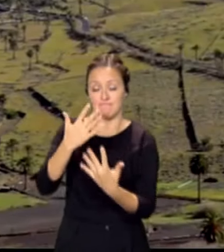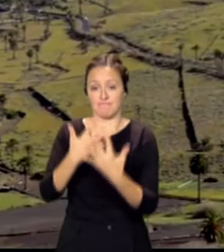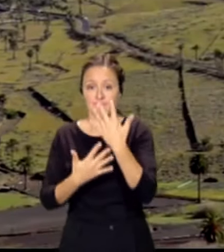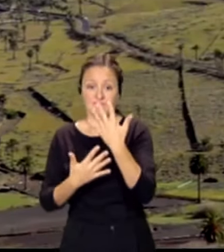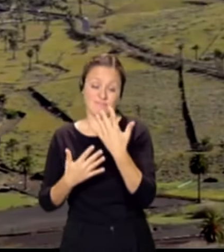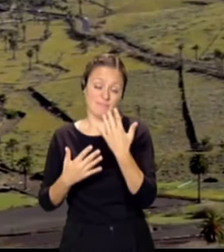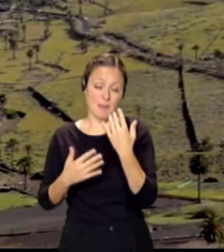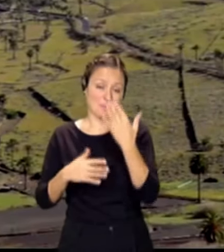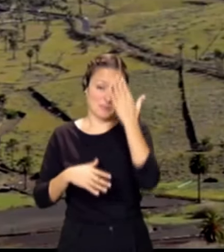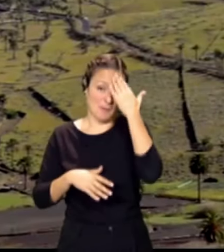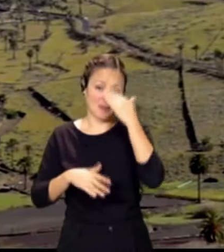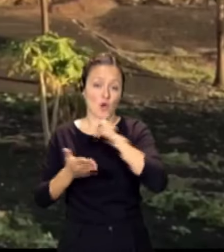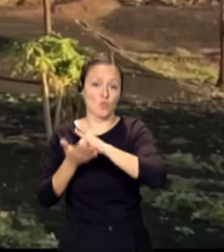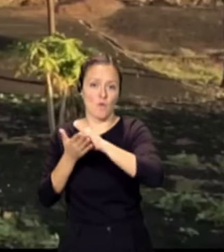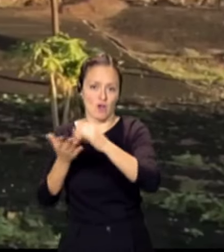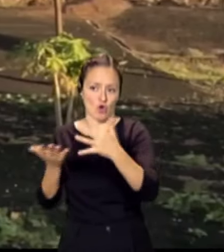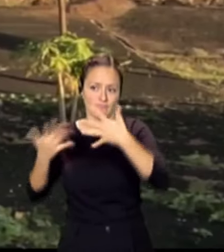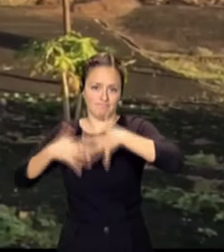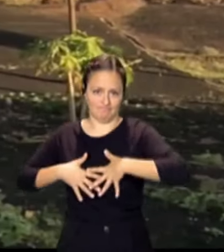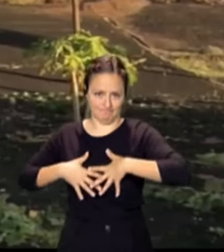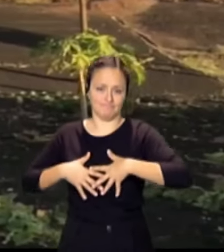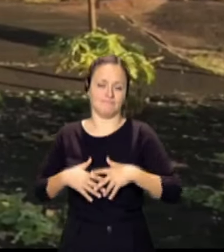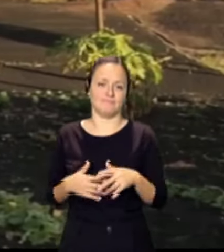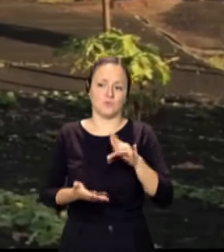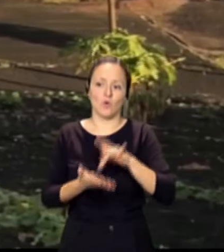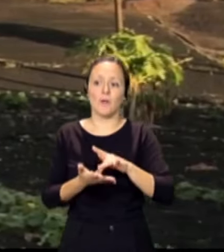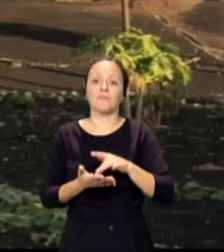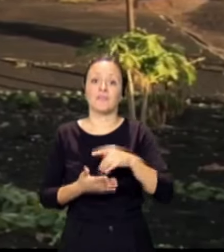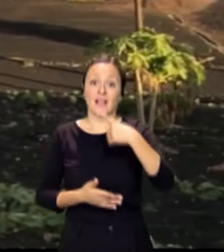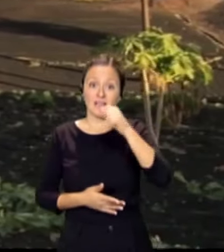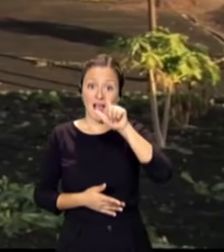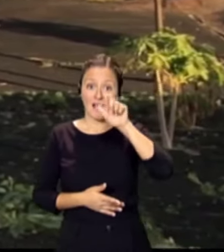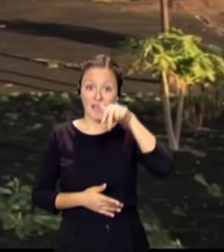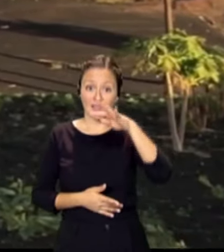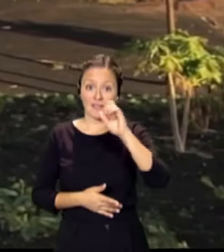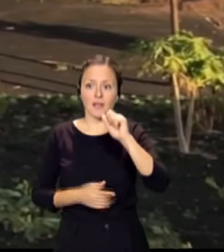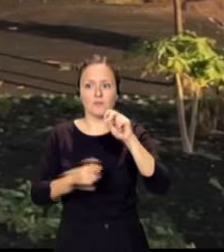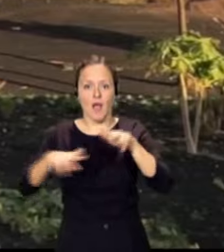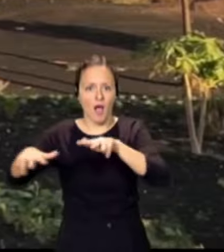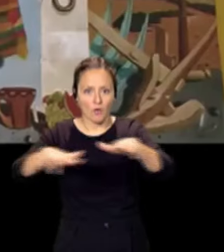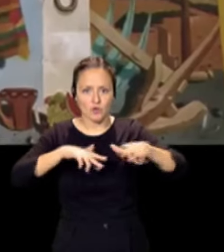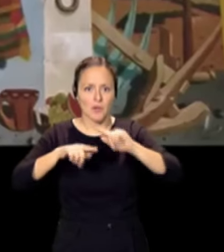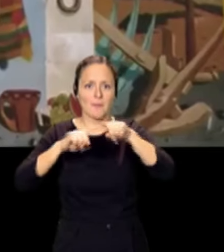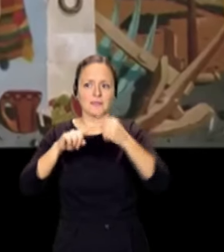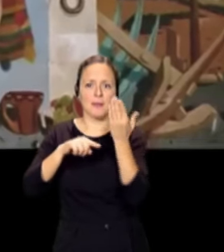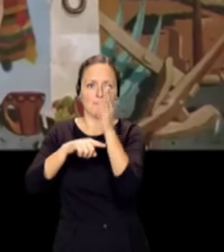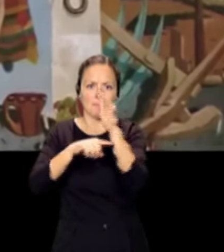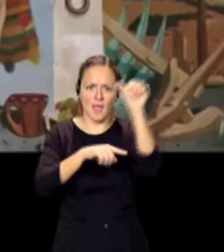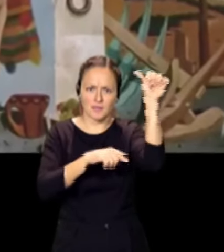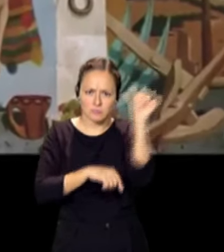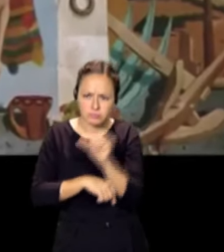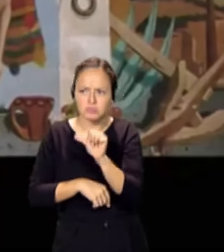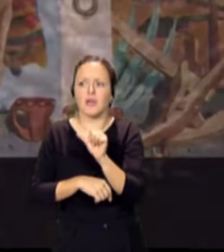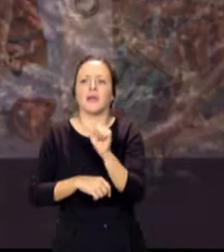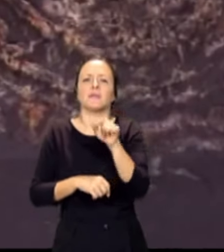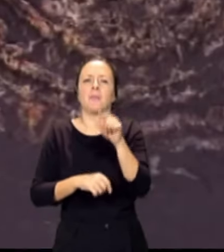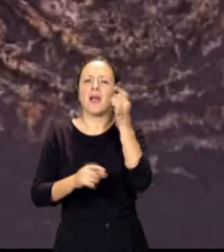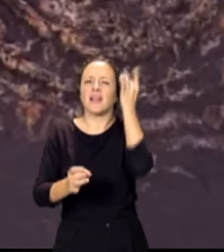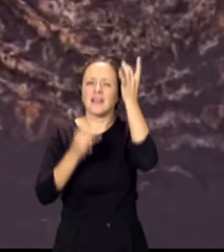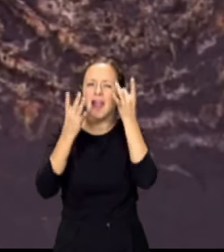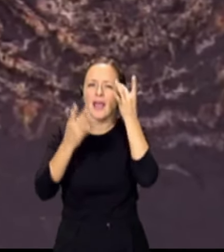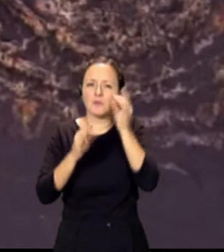nuevayor Galante también ha presentado un documental y piezas audiovisuales donde el propio artista explica su proceso creativo unas